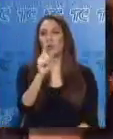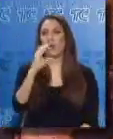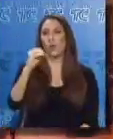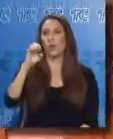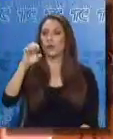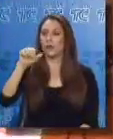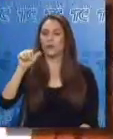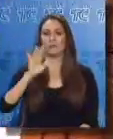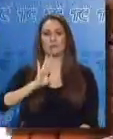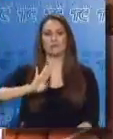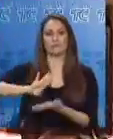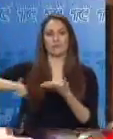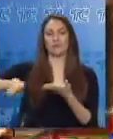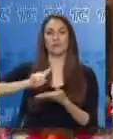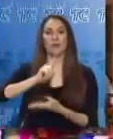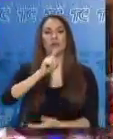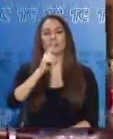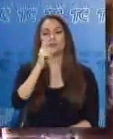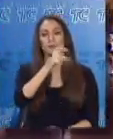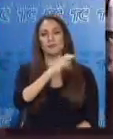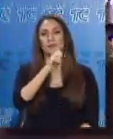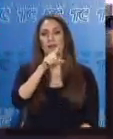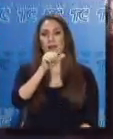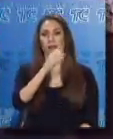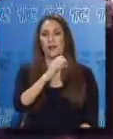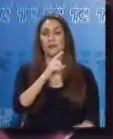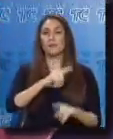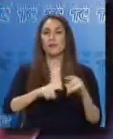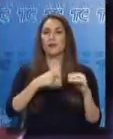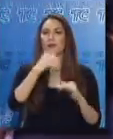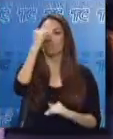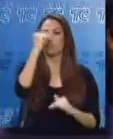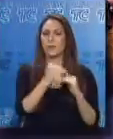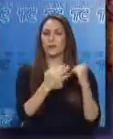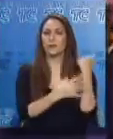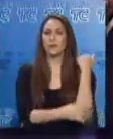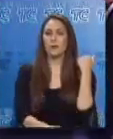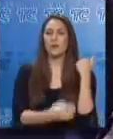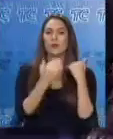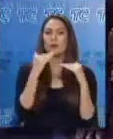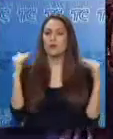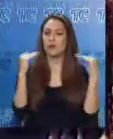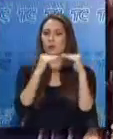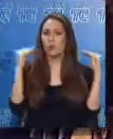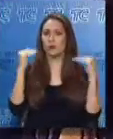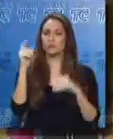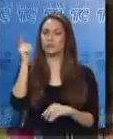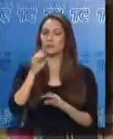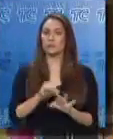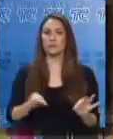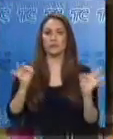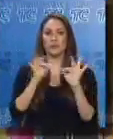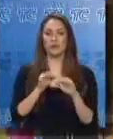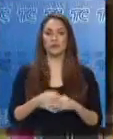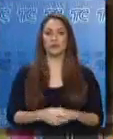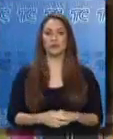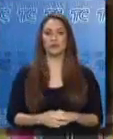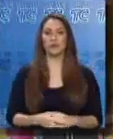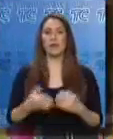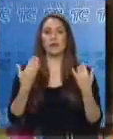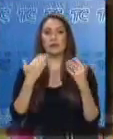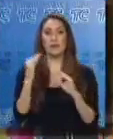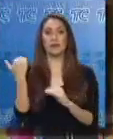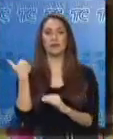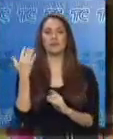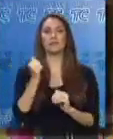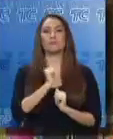próximo encuentro, Ecuador insistirá en varios temas como la reducción de la pobreza e igualdad en la región. Ya tenemos todo para tener nuestro